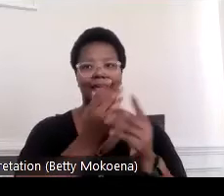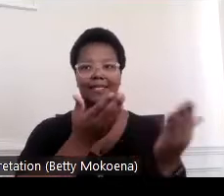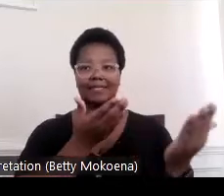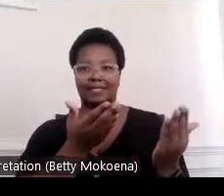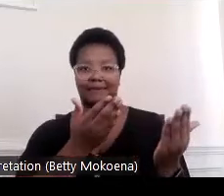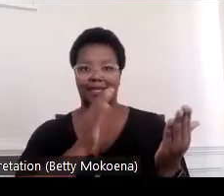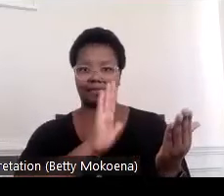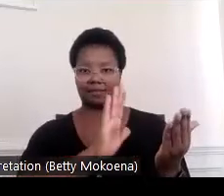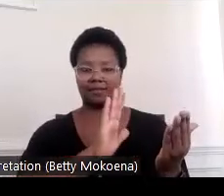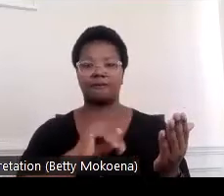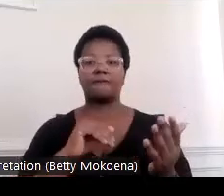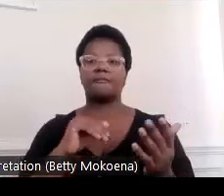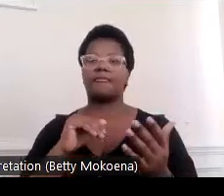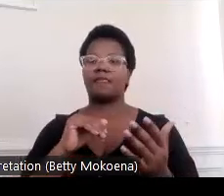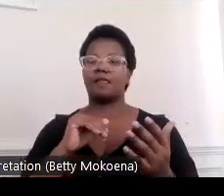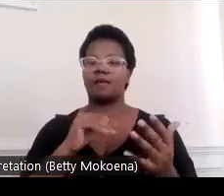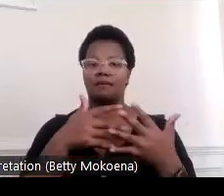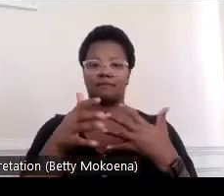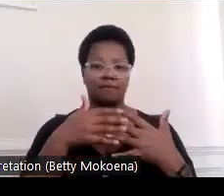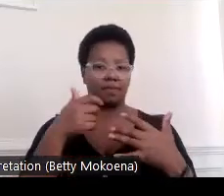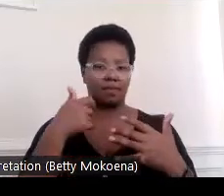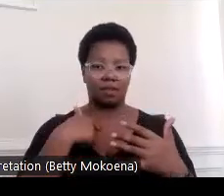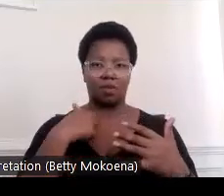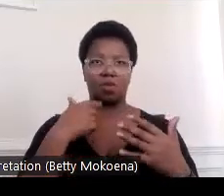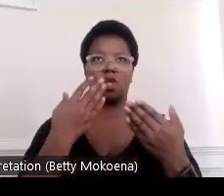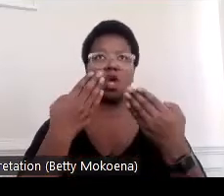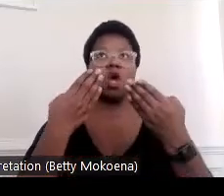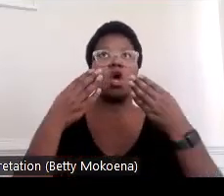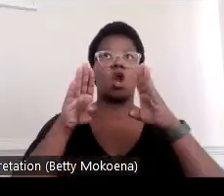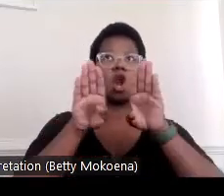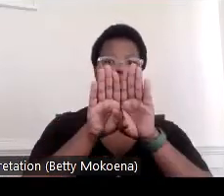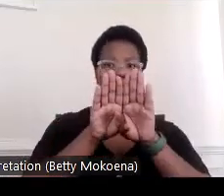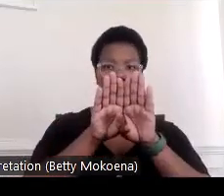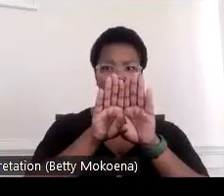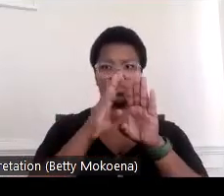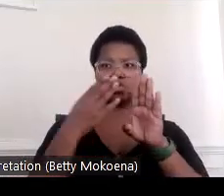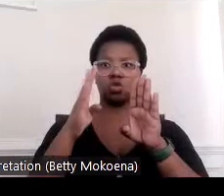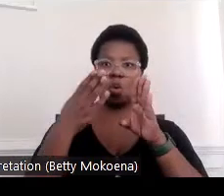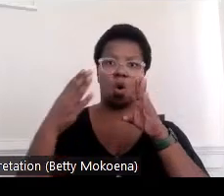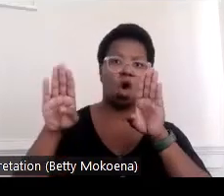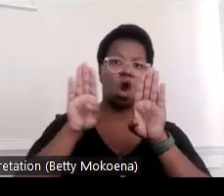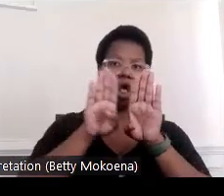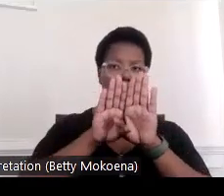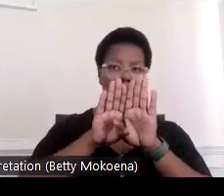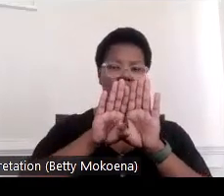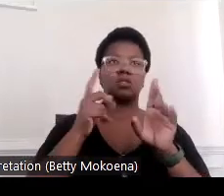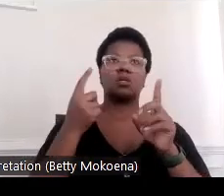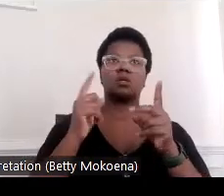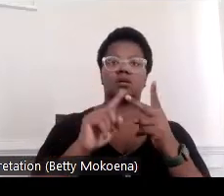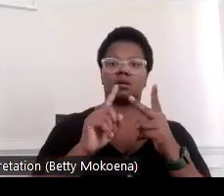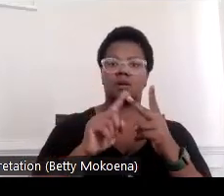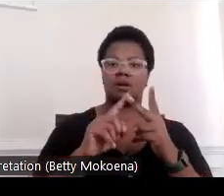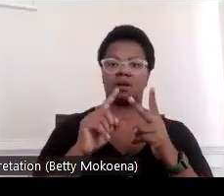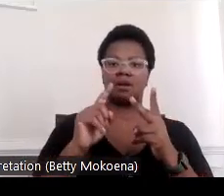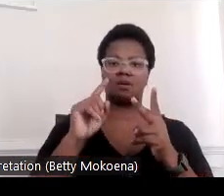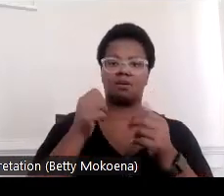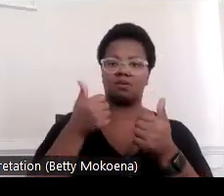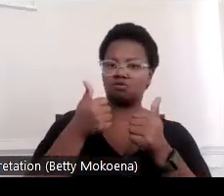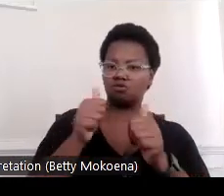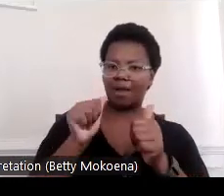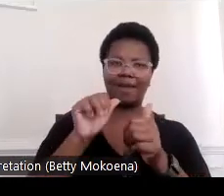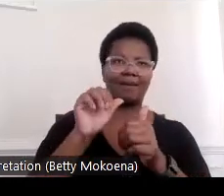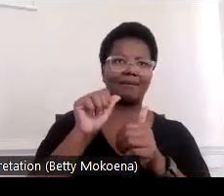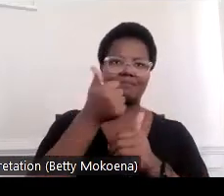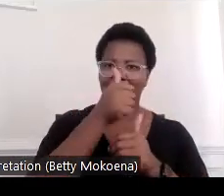que se usen a cortinas o se cierran puertas o algún tipo de esfuerzo